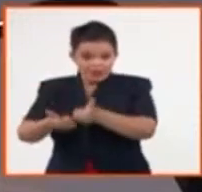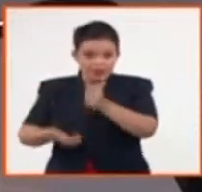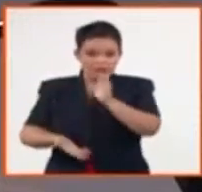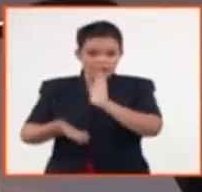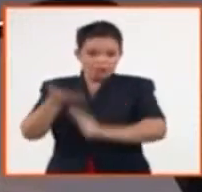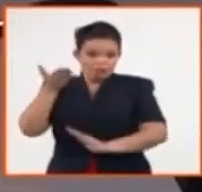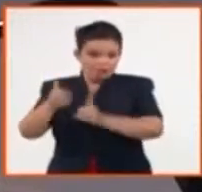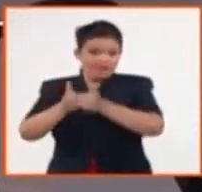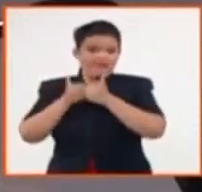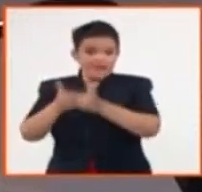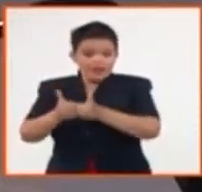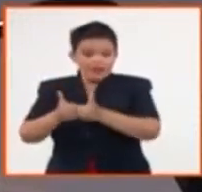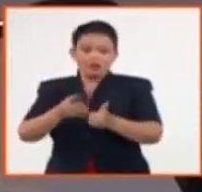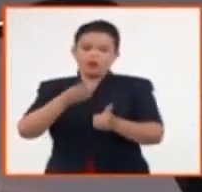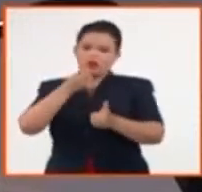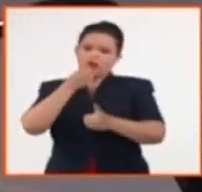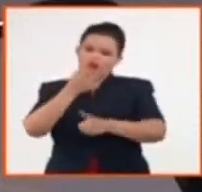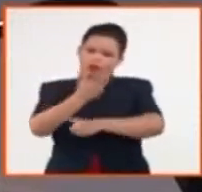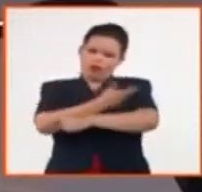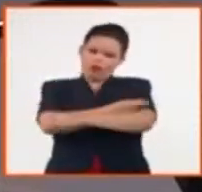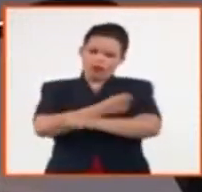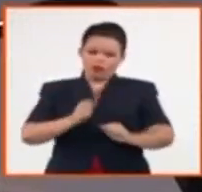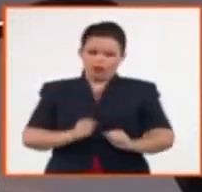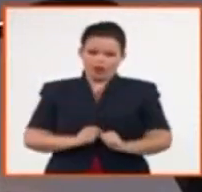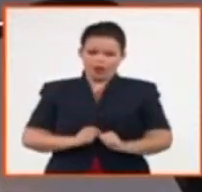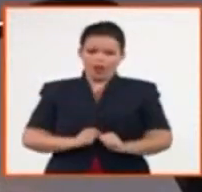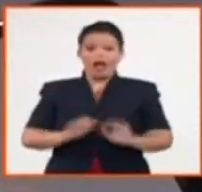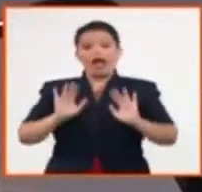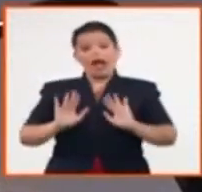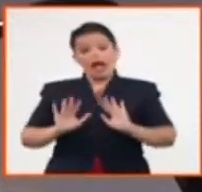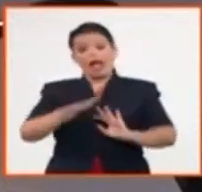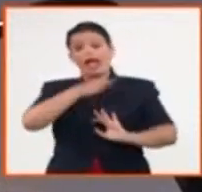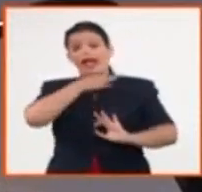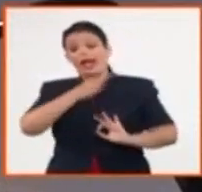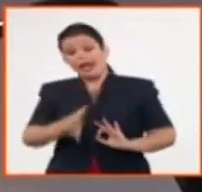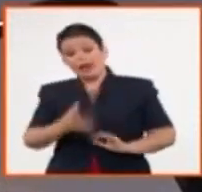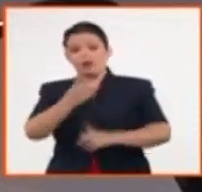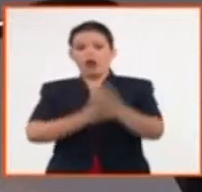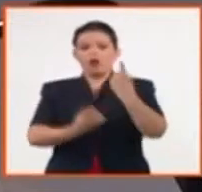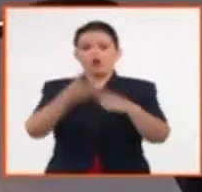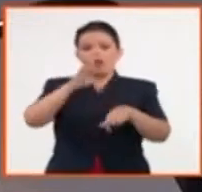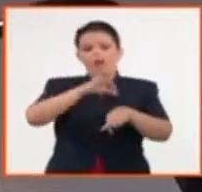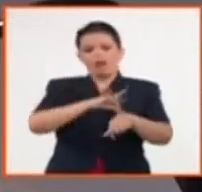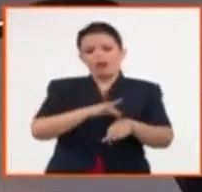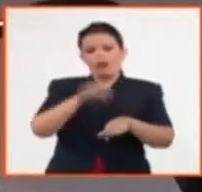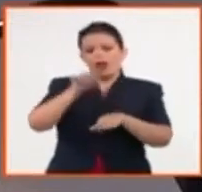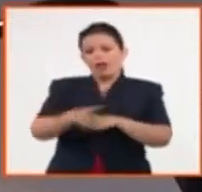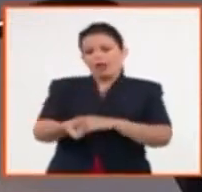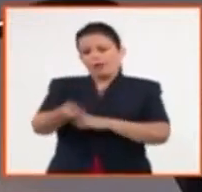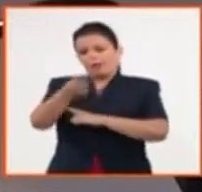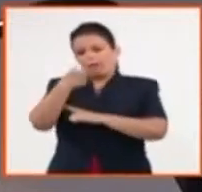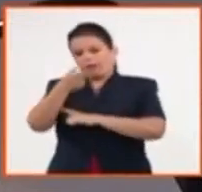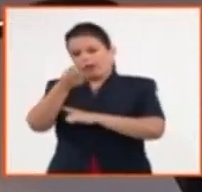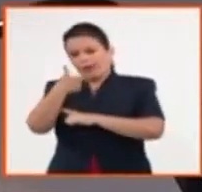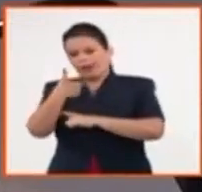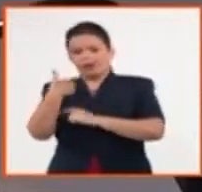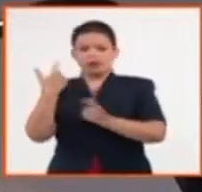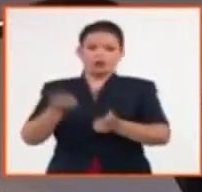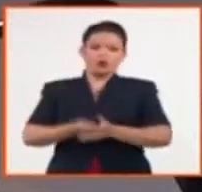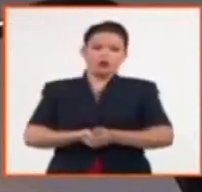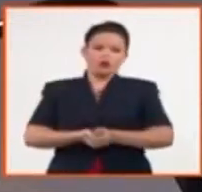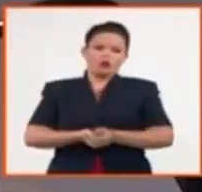recibiendo tratamientos con medicamentos esteroideos, con esteroides a altas dosis, a veces enfermedades reumatológicas, enfermedades